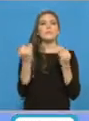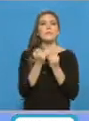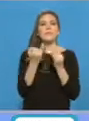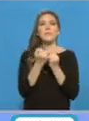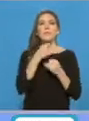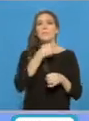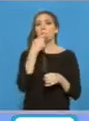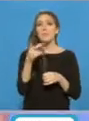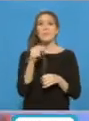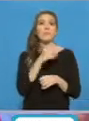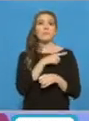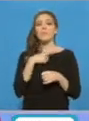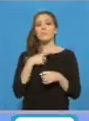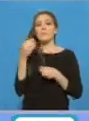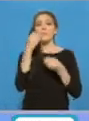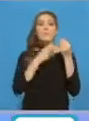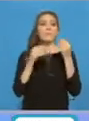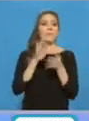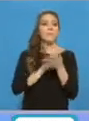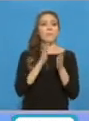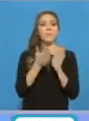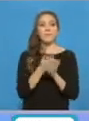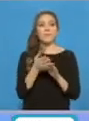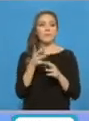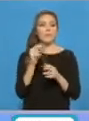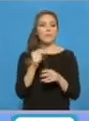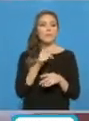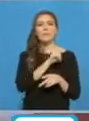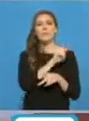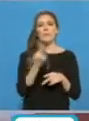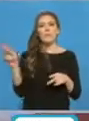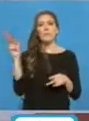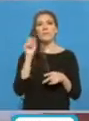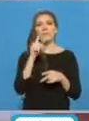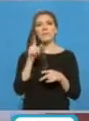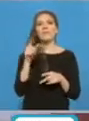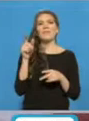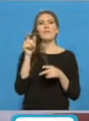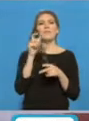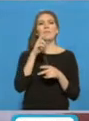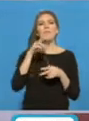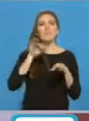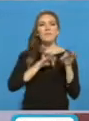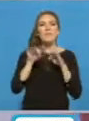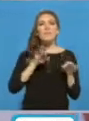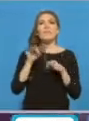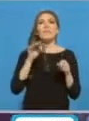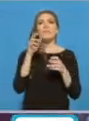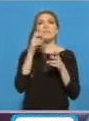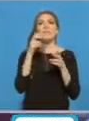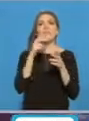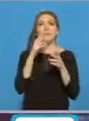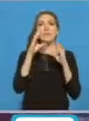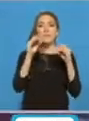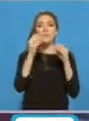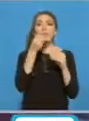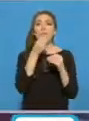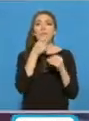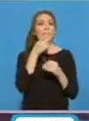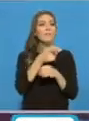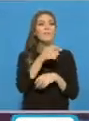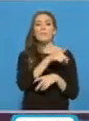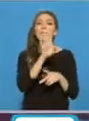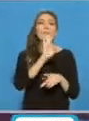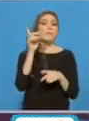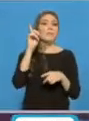comas tortillas, son Eso malísimas. nos dicen los nutriólogos, Alicia. Mira, suspende el consumo de pan y tortilla y con eso bajas de peso. Bueno, es que